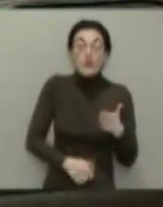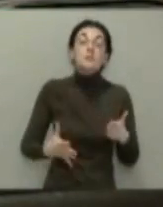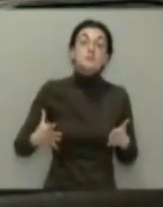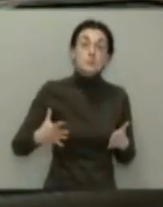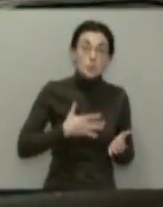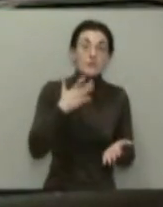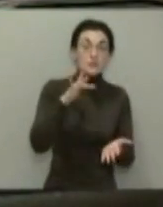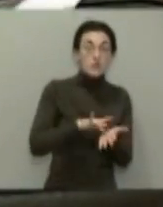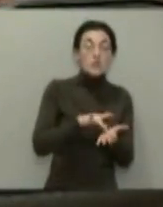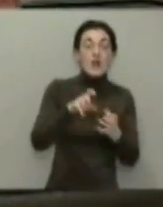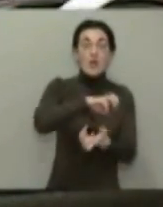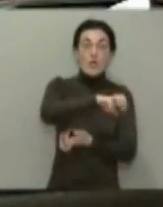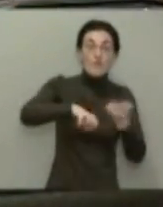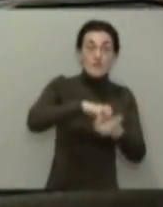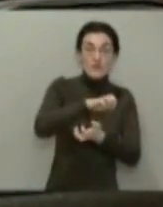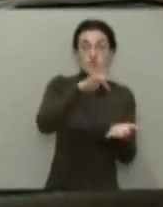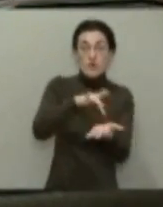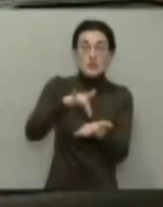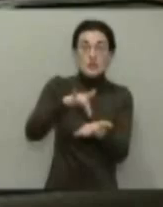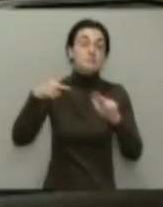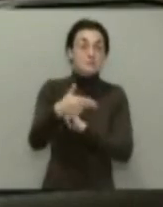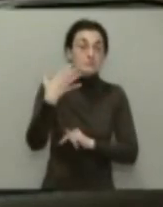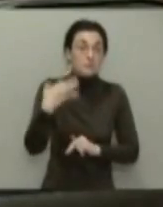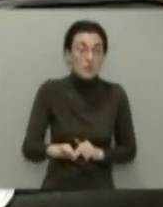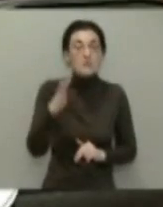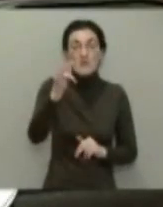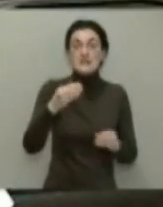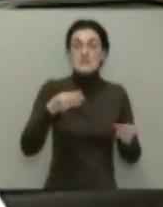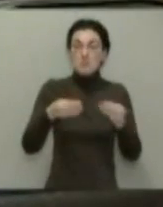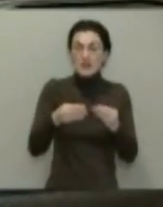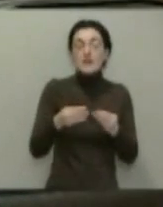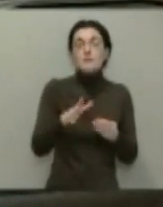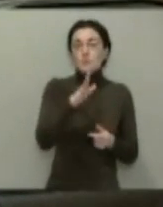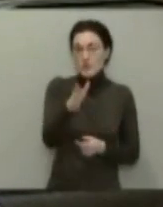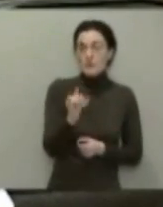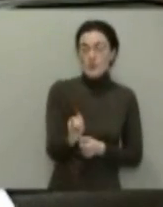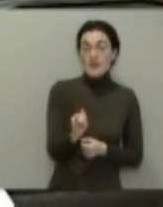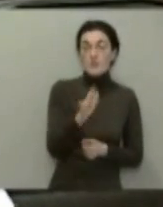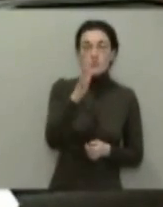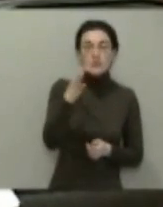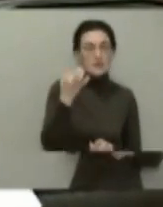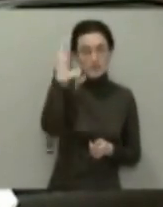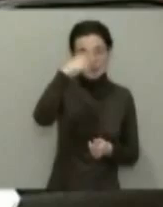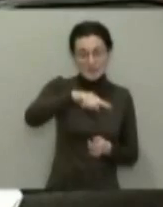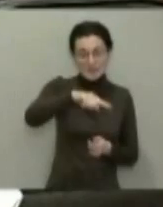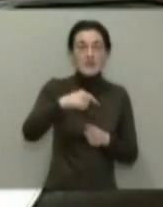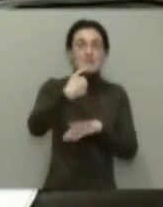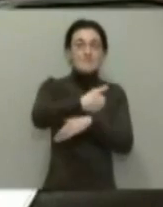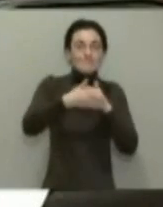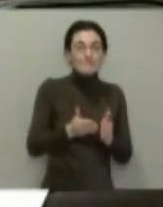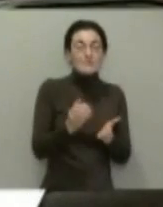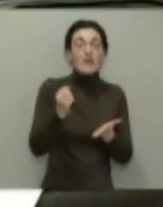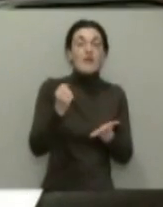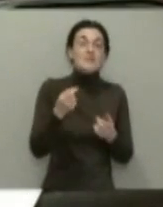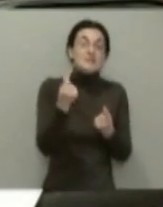hubiesen dado lugar a determinados conflictos. Hay margen. Y además tiene que haber margen por una cuestión, porque tenemos que saber en qué marco financiero trabajan estas entidades del